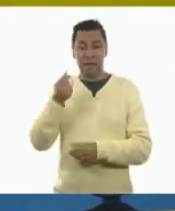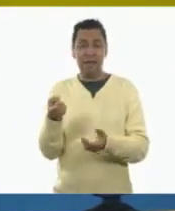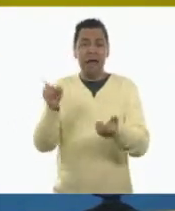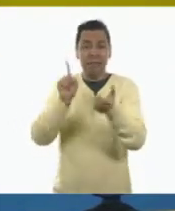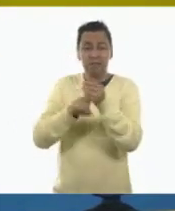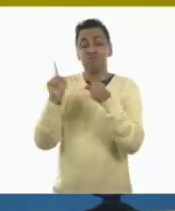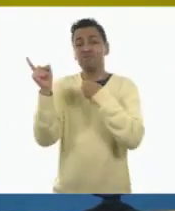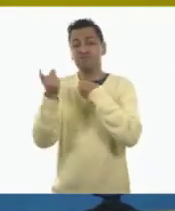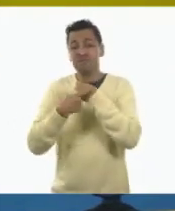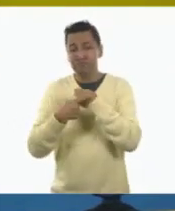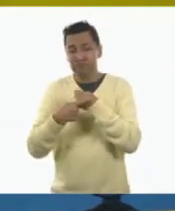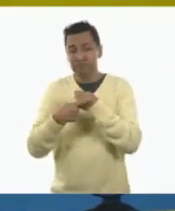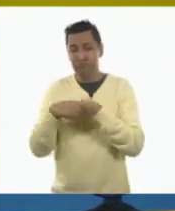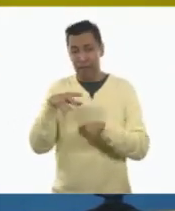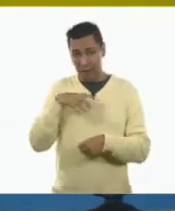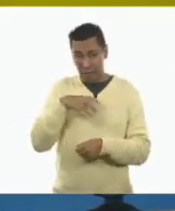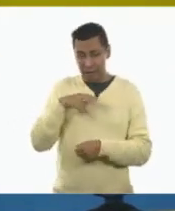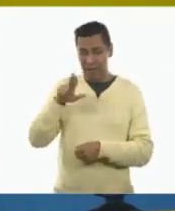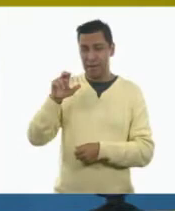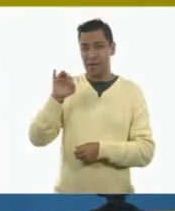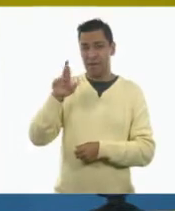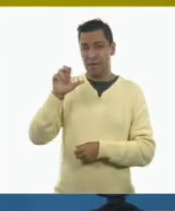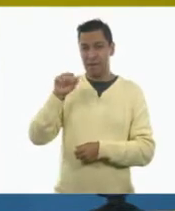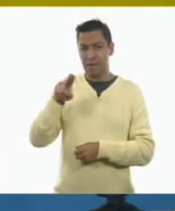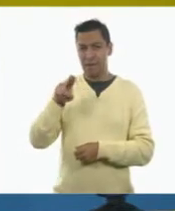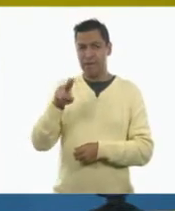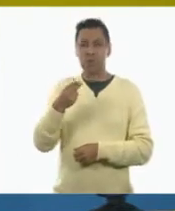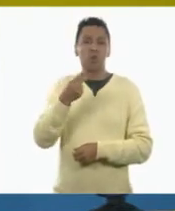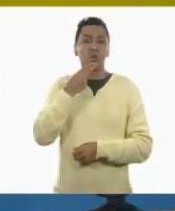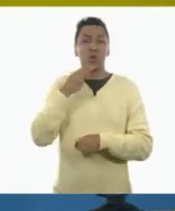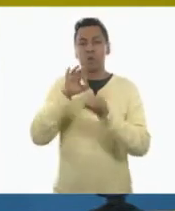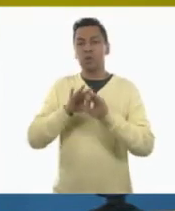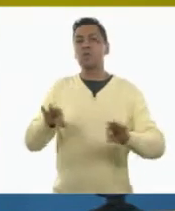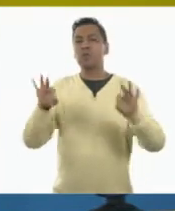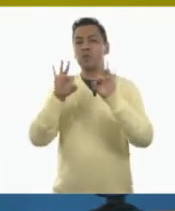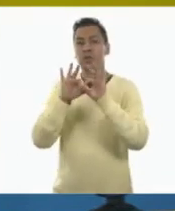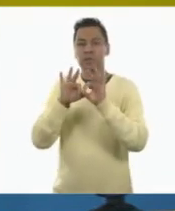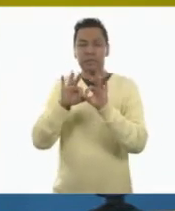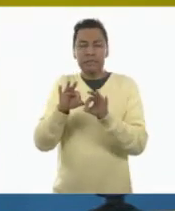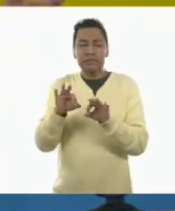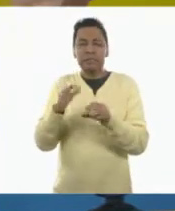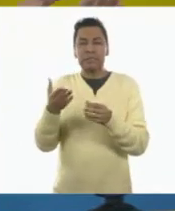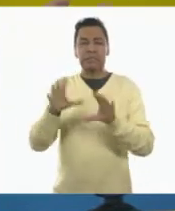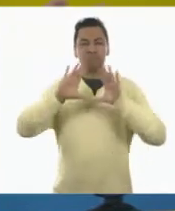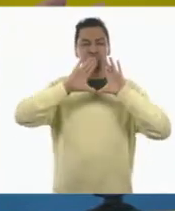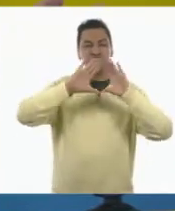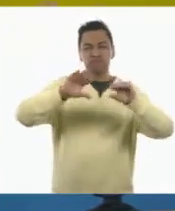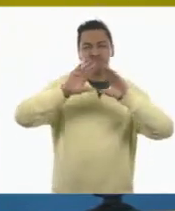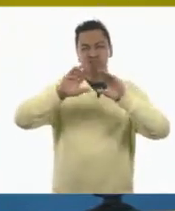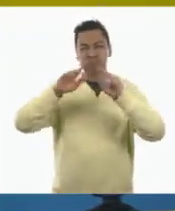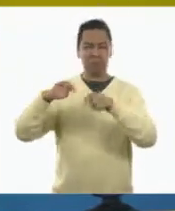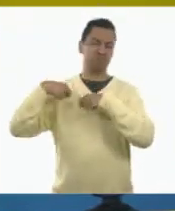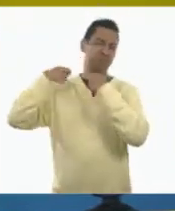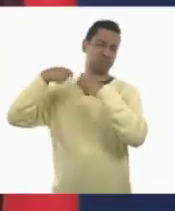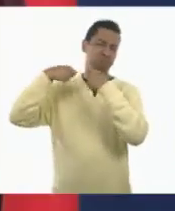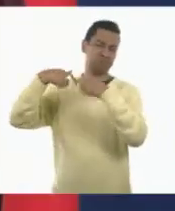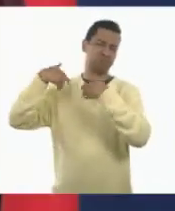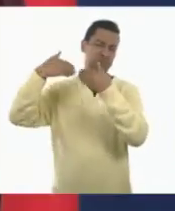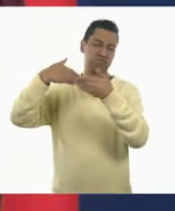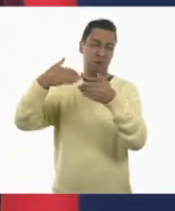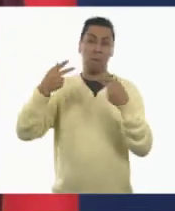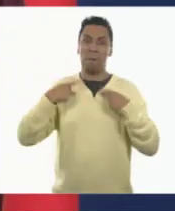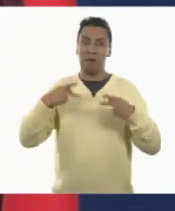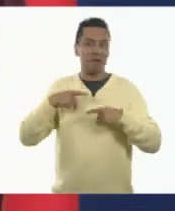ustedes significa? Lo importante de un refrán es el uso que tiene y por eso han persistido por tantos años, porque la gente lo